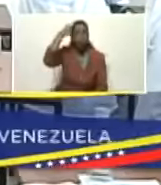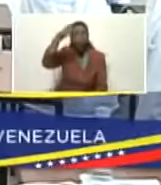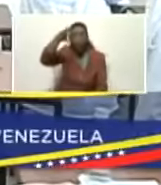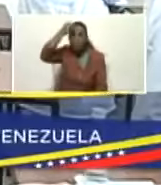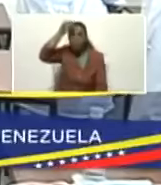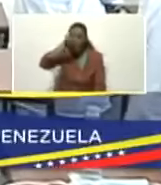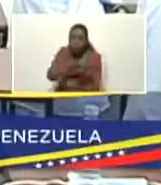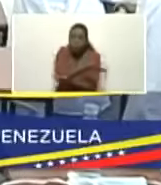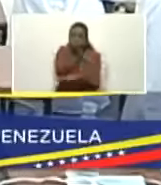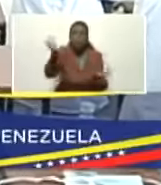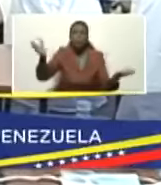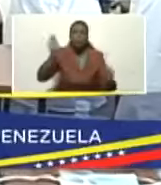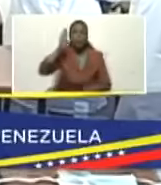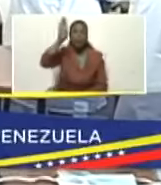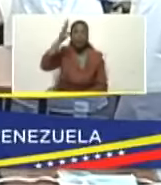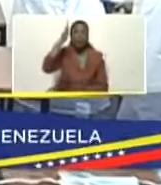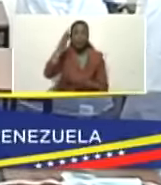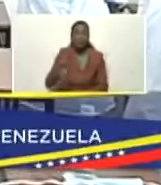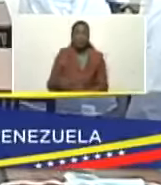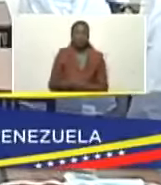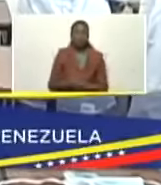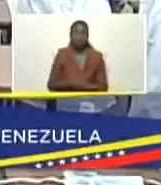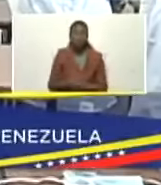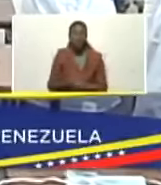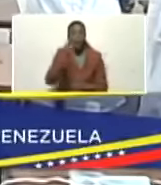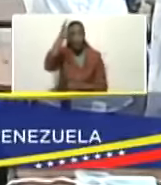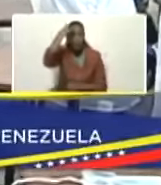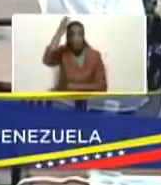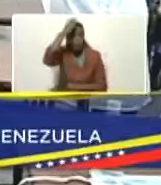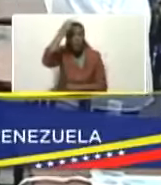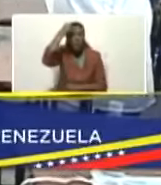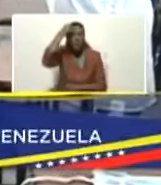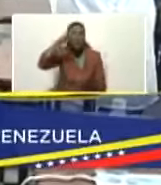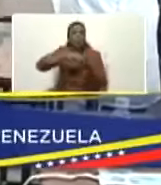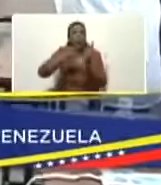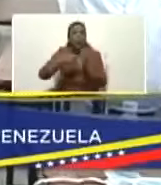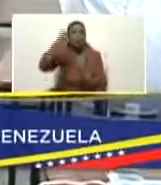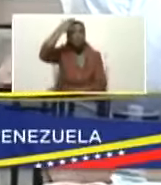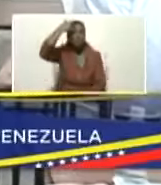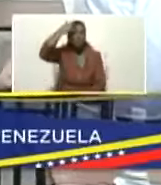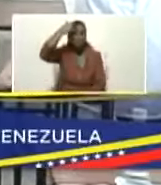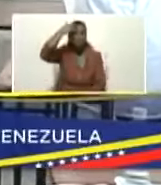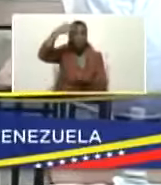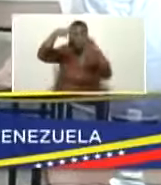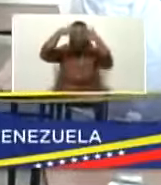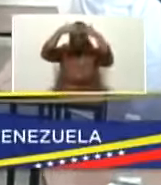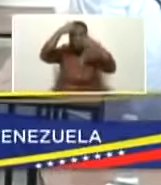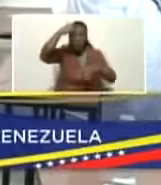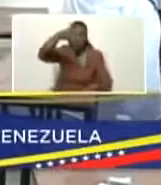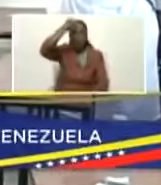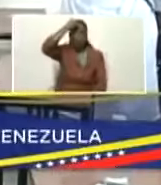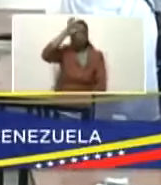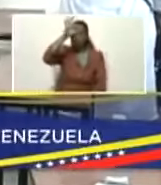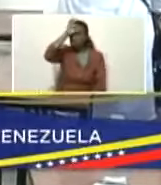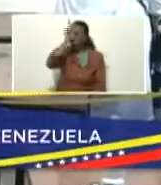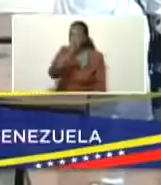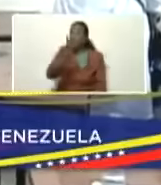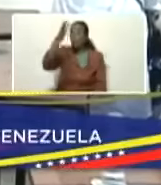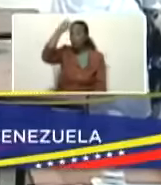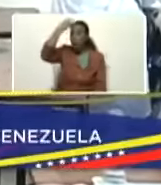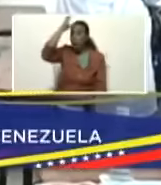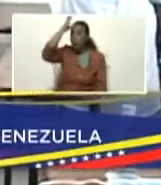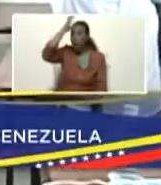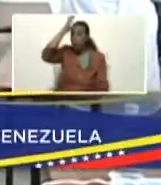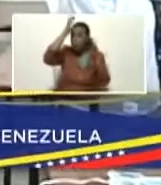conocimiento para el futuro. Conciencia es conciencia, o sea, con conocimiento. La conciencia